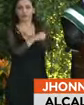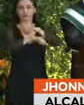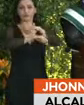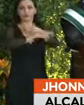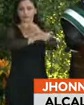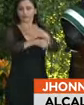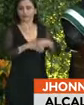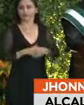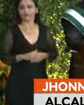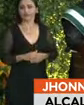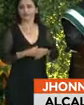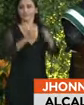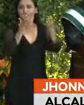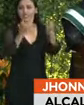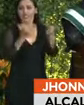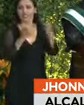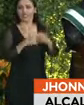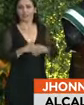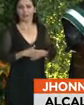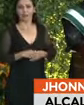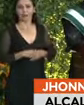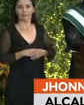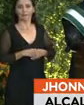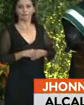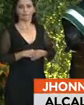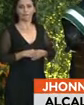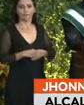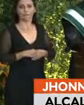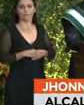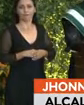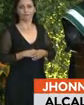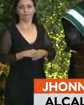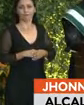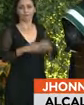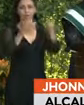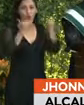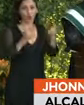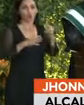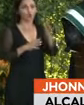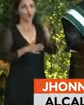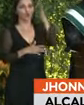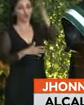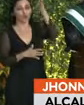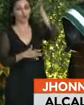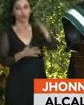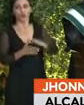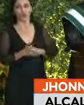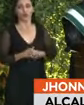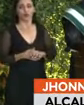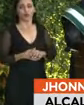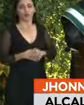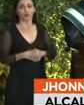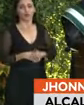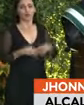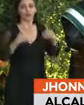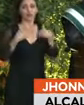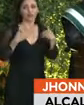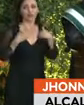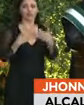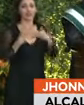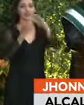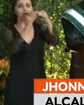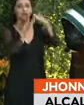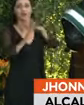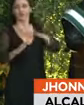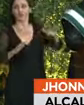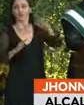Lo hacemos porque queremos que nuestros hijos, los de hoy, los de mañana, los del futuro, tengan una